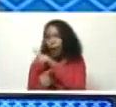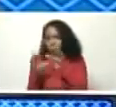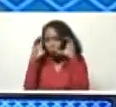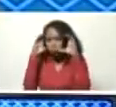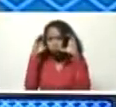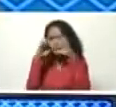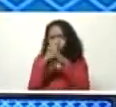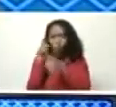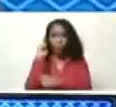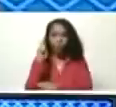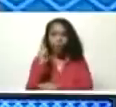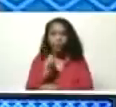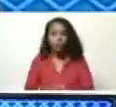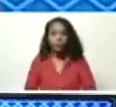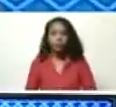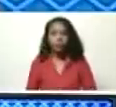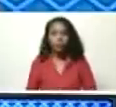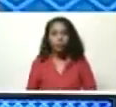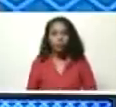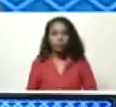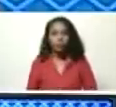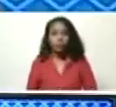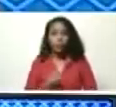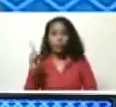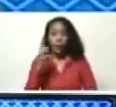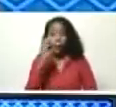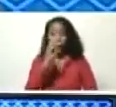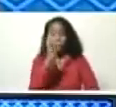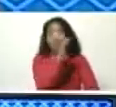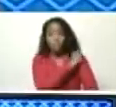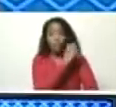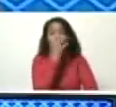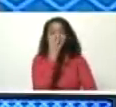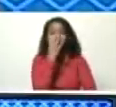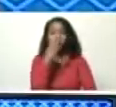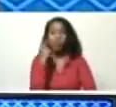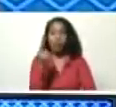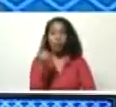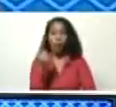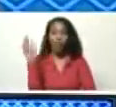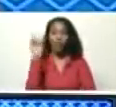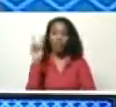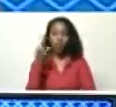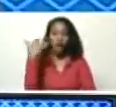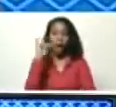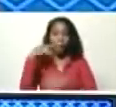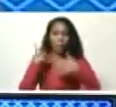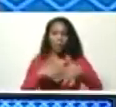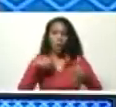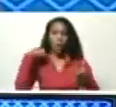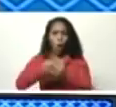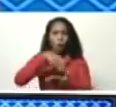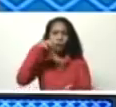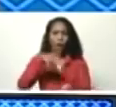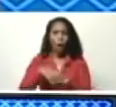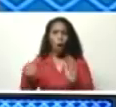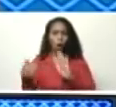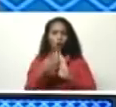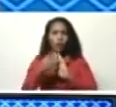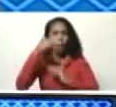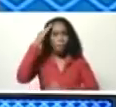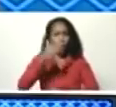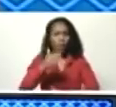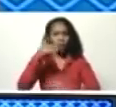concentrados en su tarea. Y el general García Carneiro diciéndole, en Venezuela hay en marcha un golpe de Estado contra el comandante